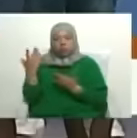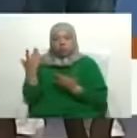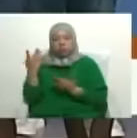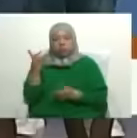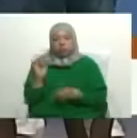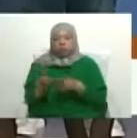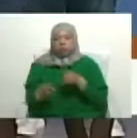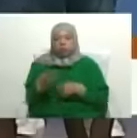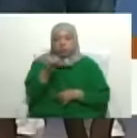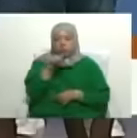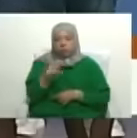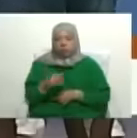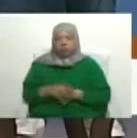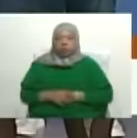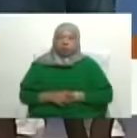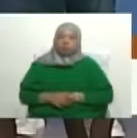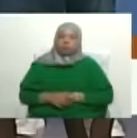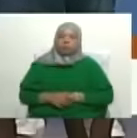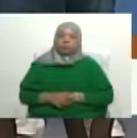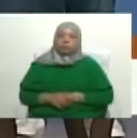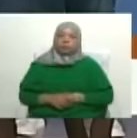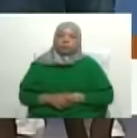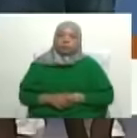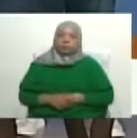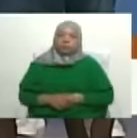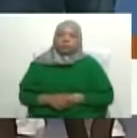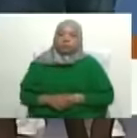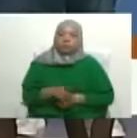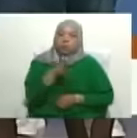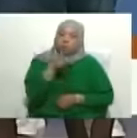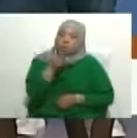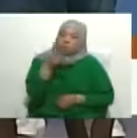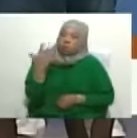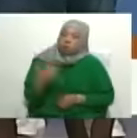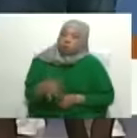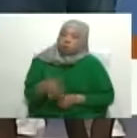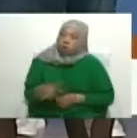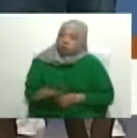uno de los casos más brutales, más graves.